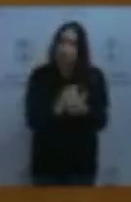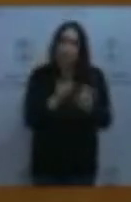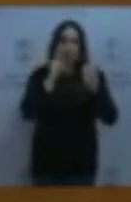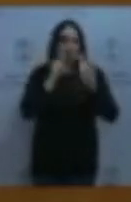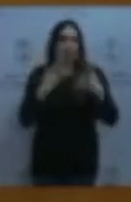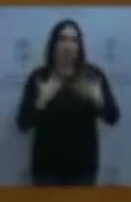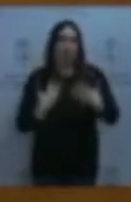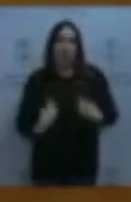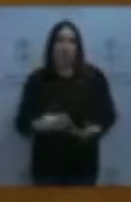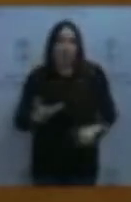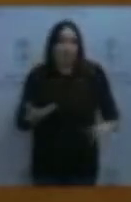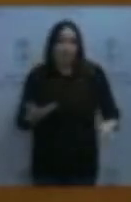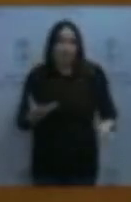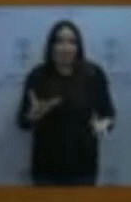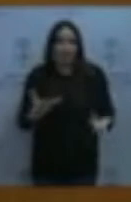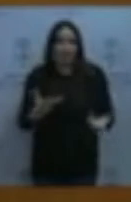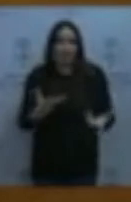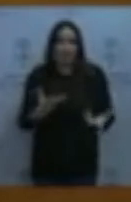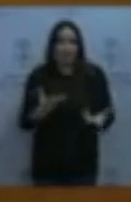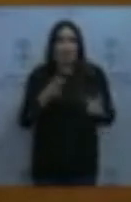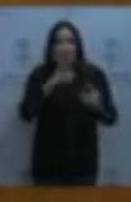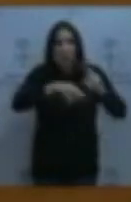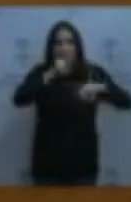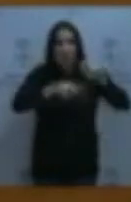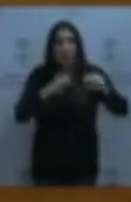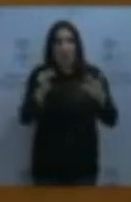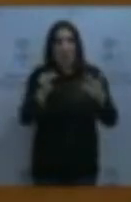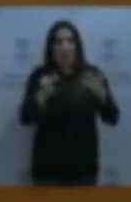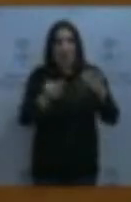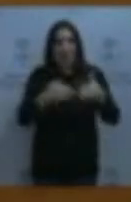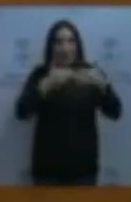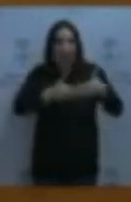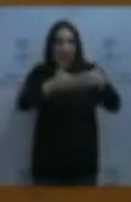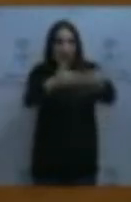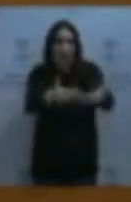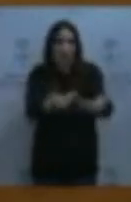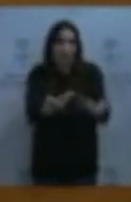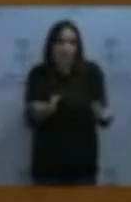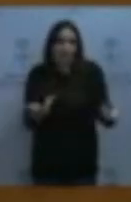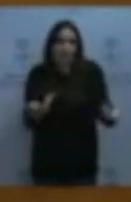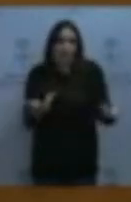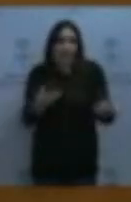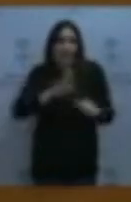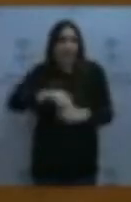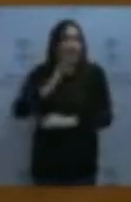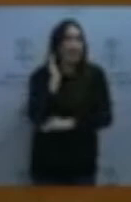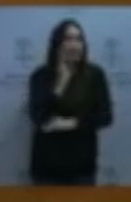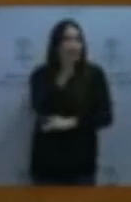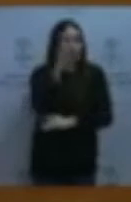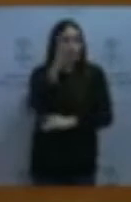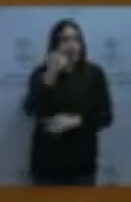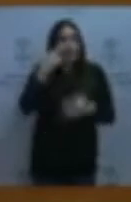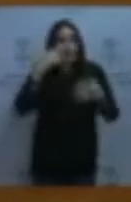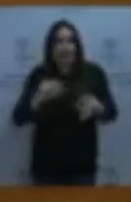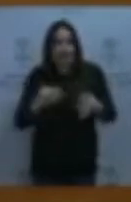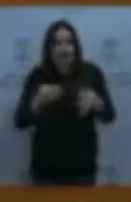provocado por obras y intervenciones que se dilaten en el tiempo de manera innecesaria o que provoquen daños que no se corresponden con la su